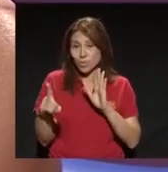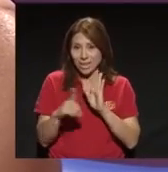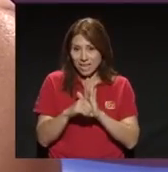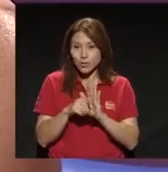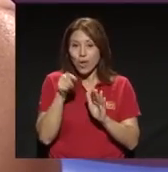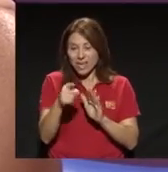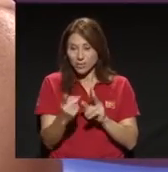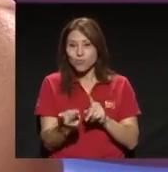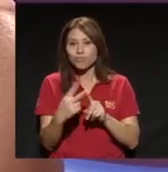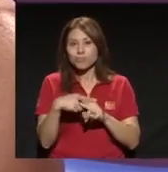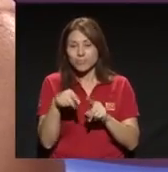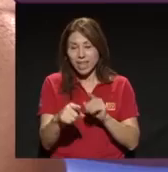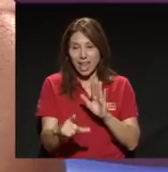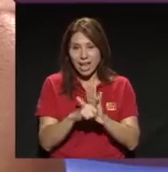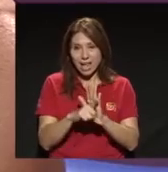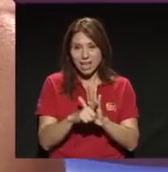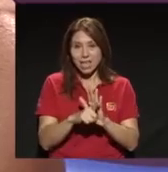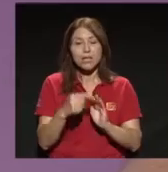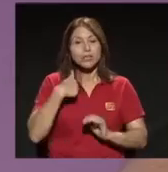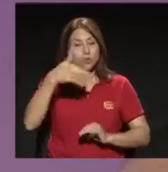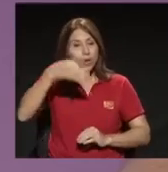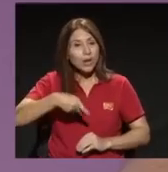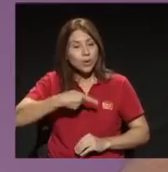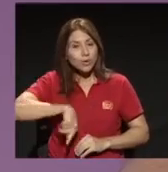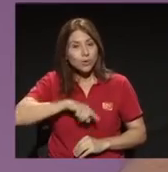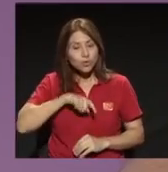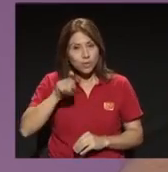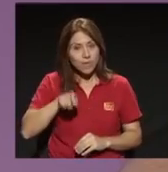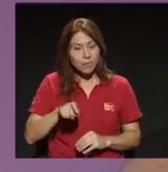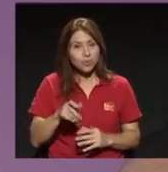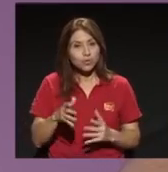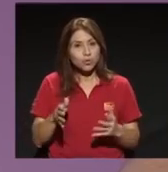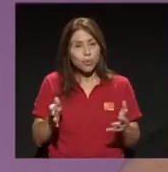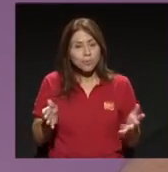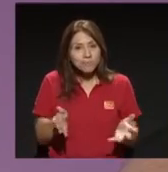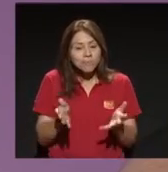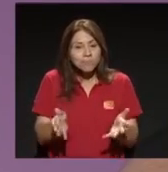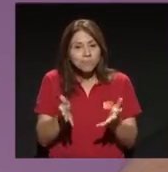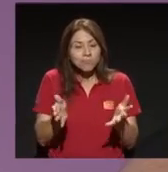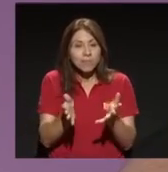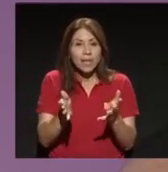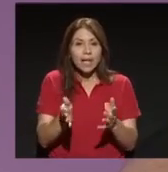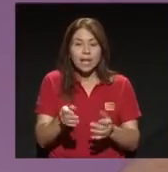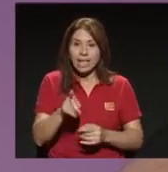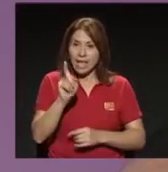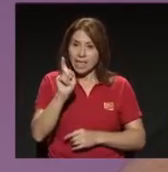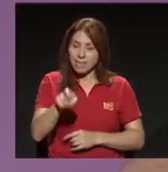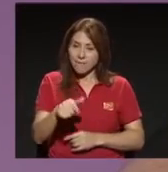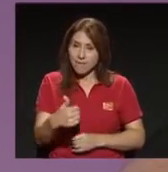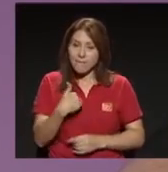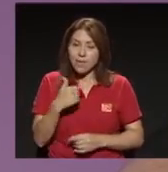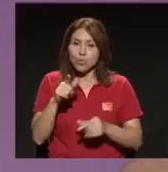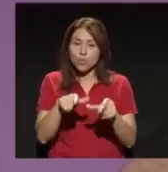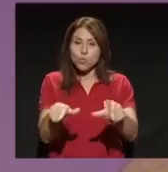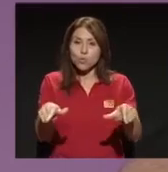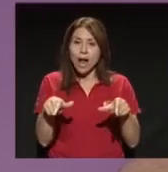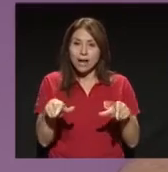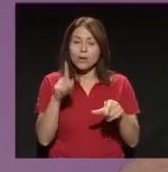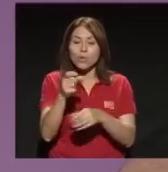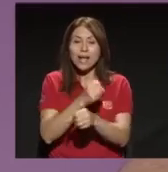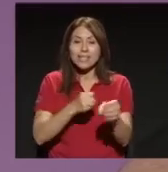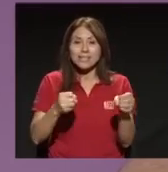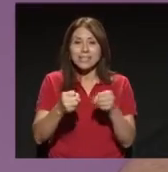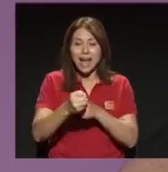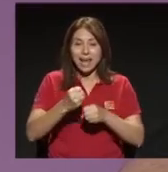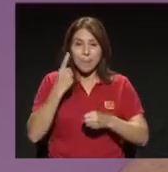eso está en la ley yo creo que más bien tenemos que abogar por que haya un lugar una sala de lactancia en cada centro de trabajo donde